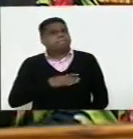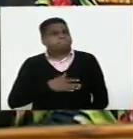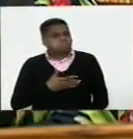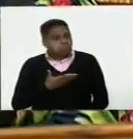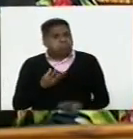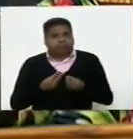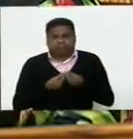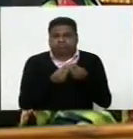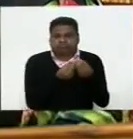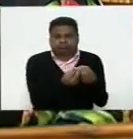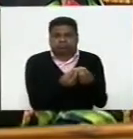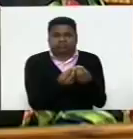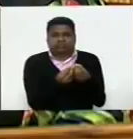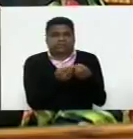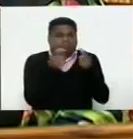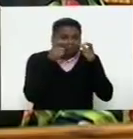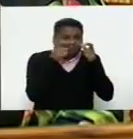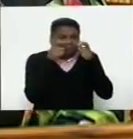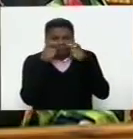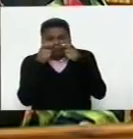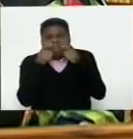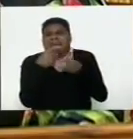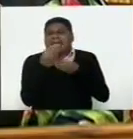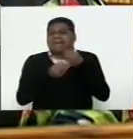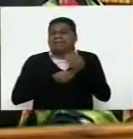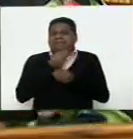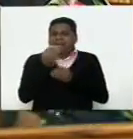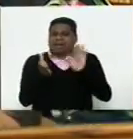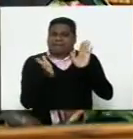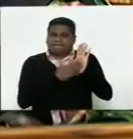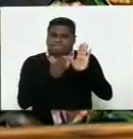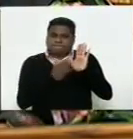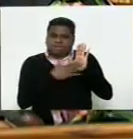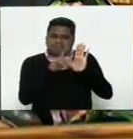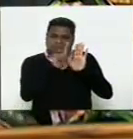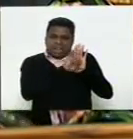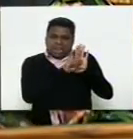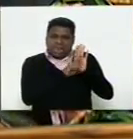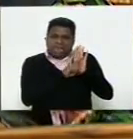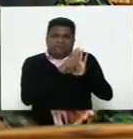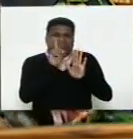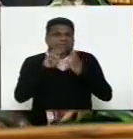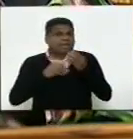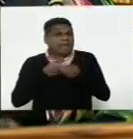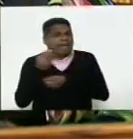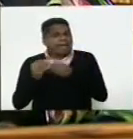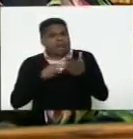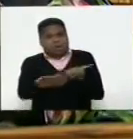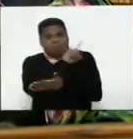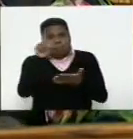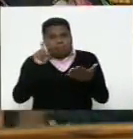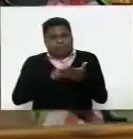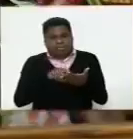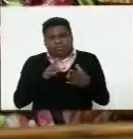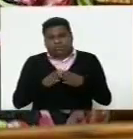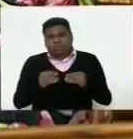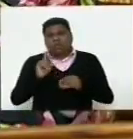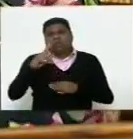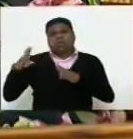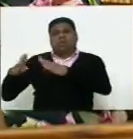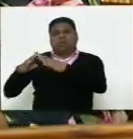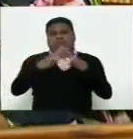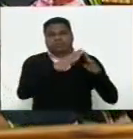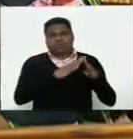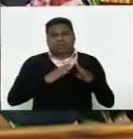colaborarán en la supervisión del cumplimiento del presente decreto constituyente. Los consejos comunales